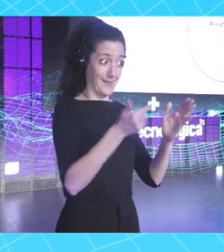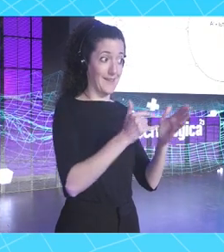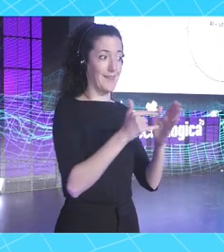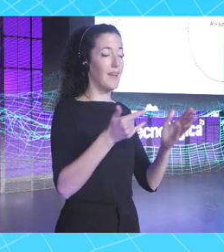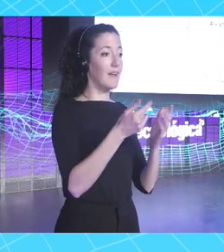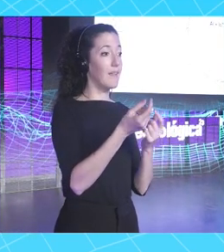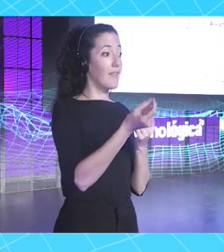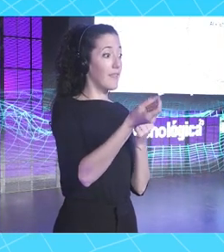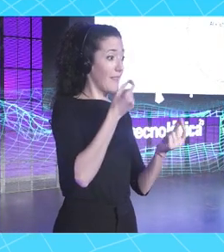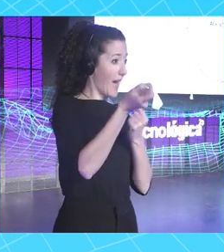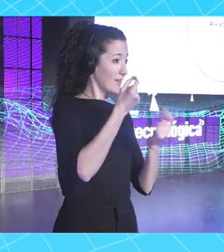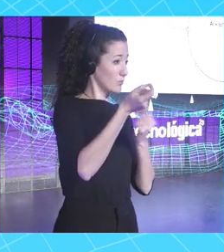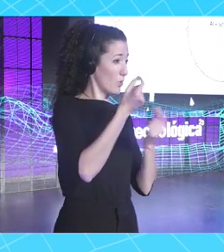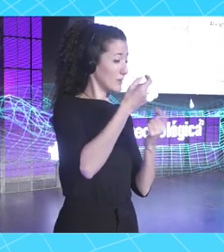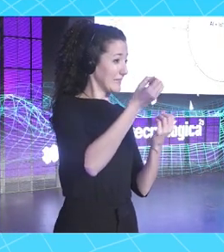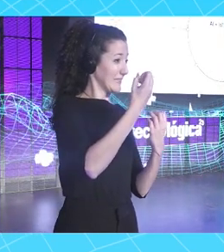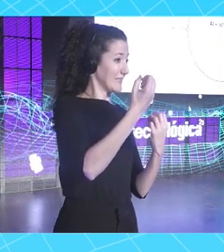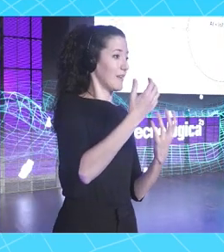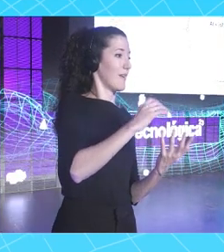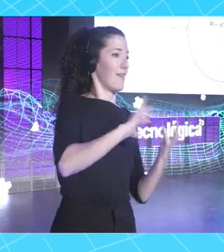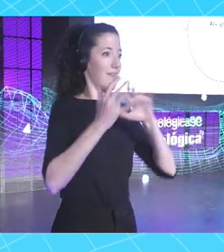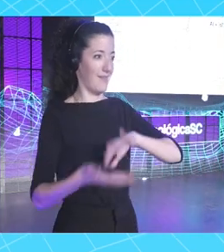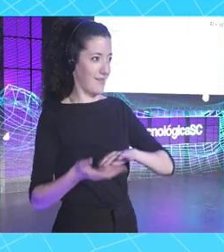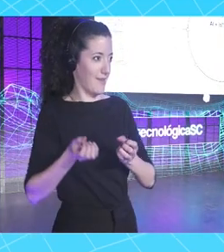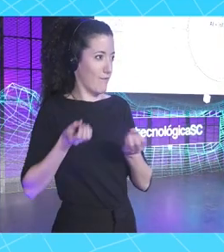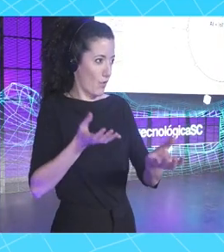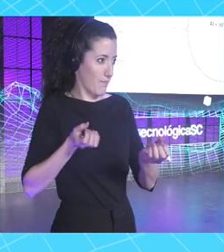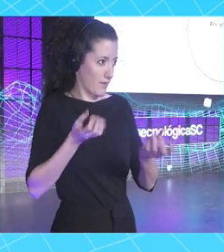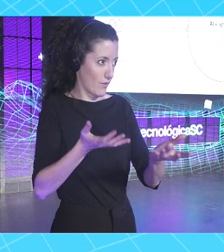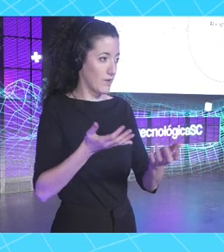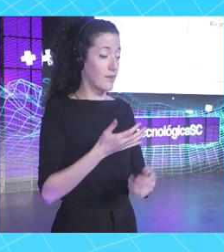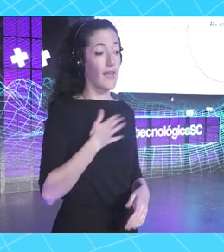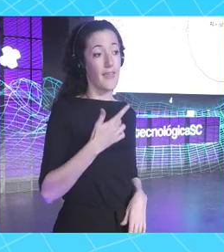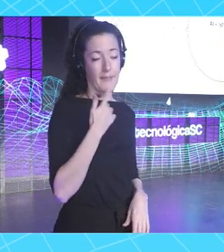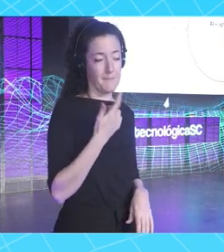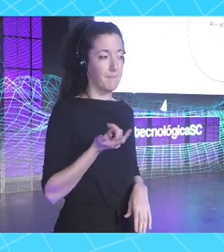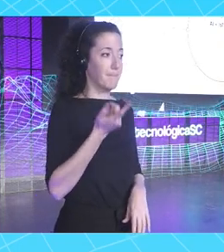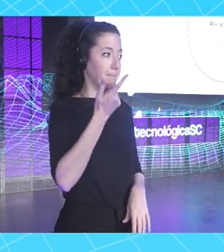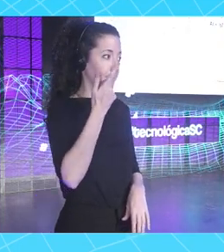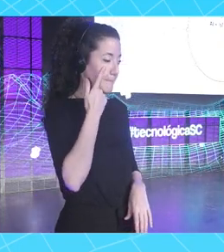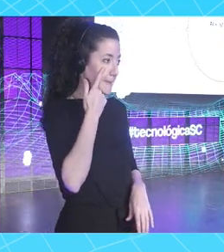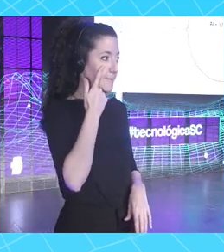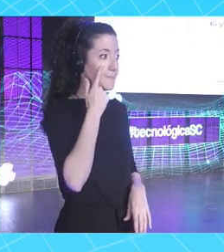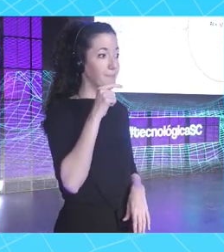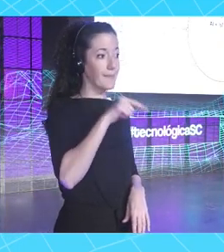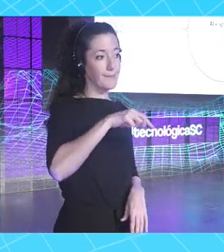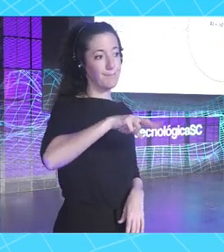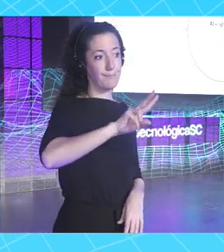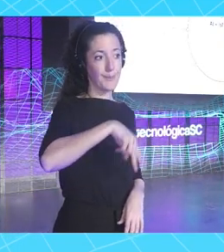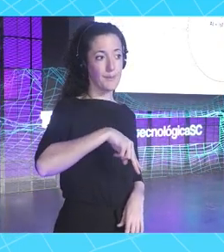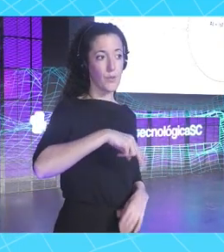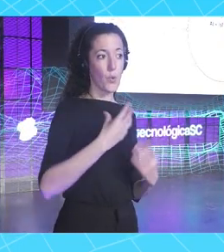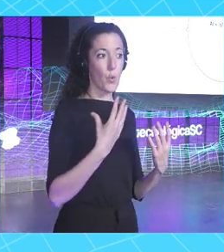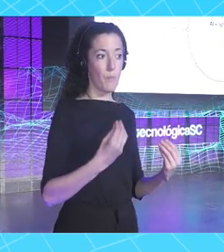y ser capaces de dar consejos no decir mira esta es la humedad que tenemos en